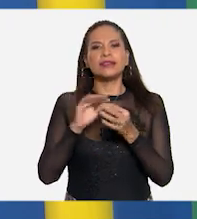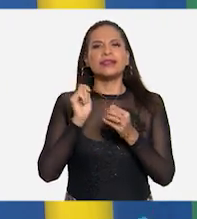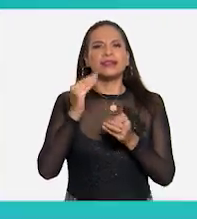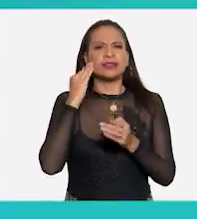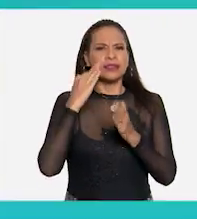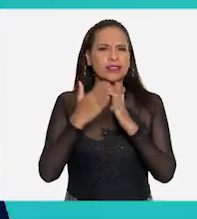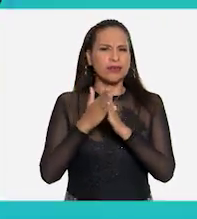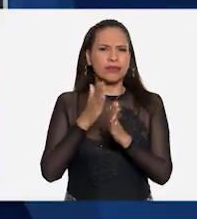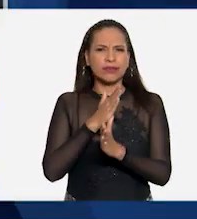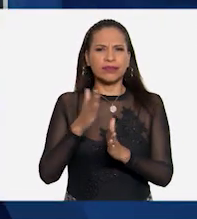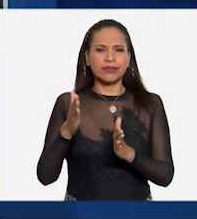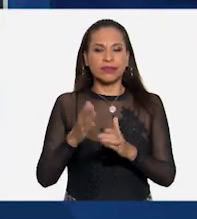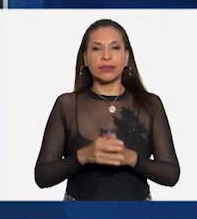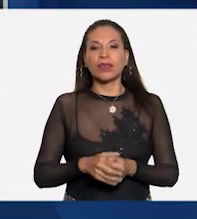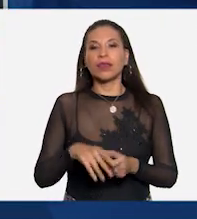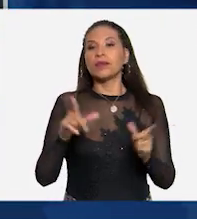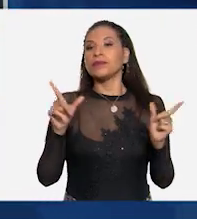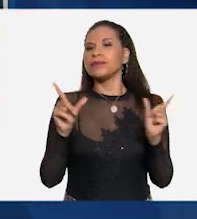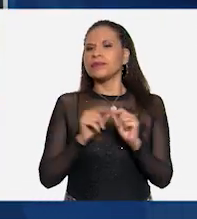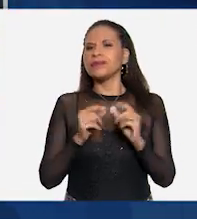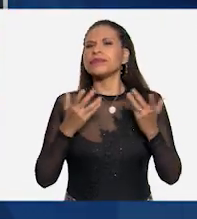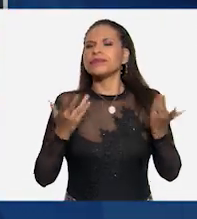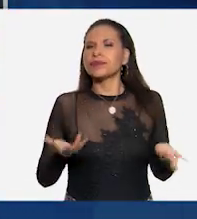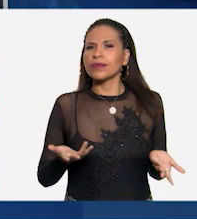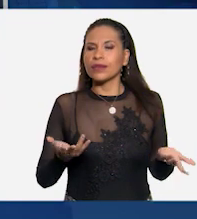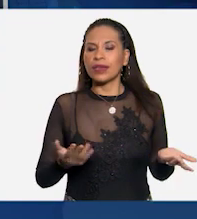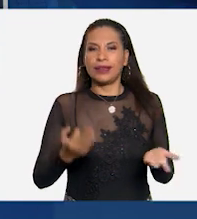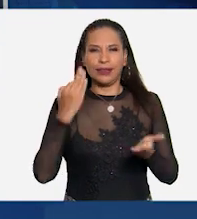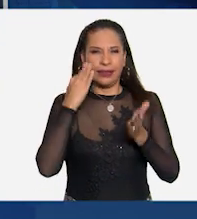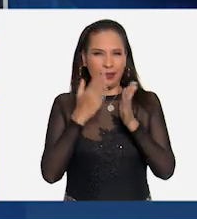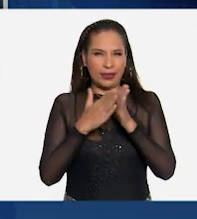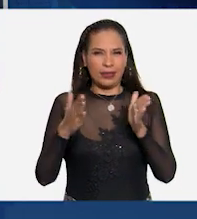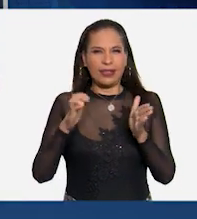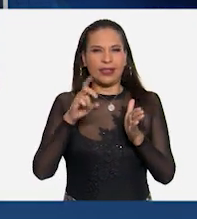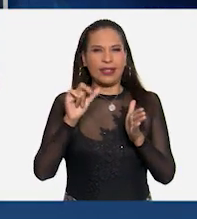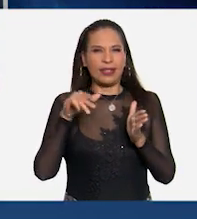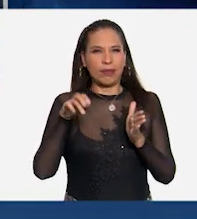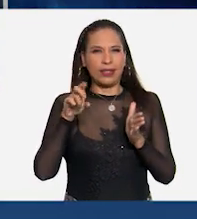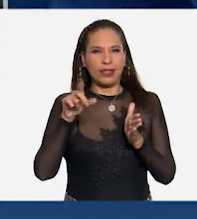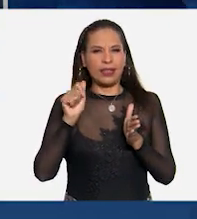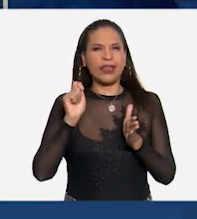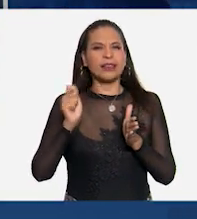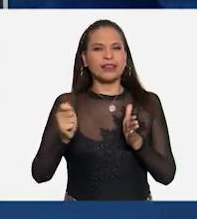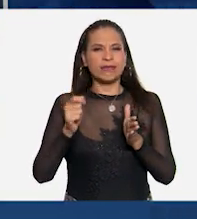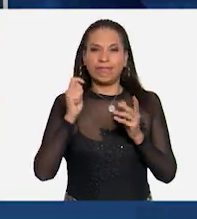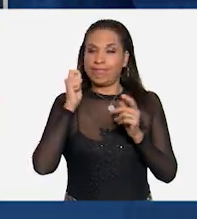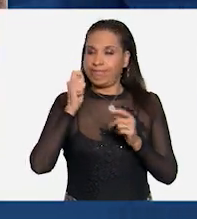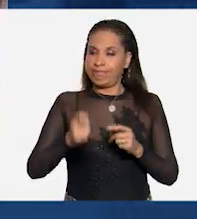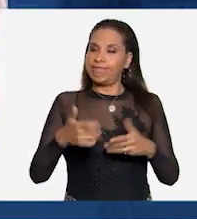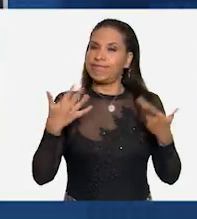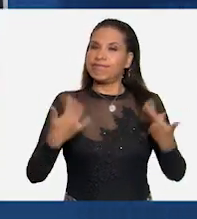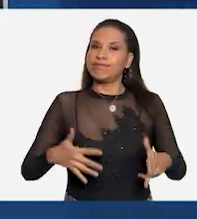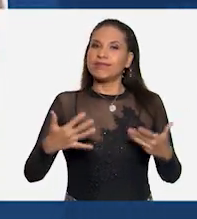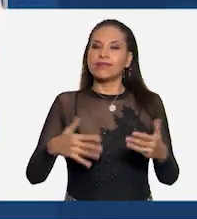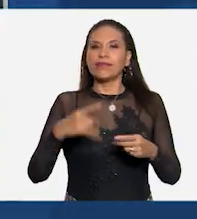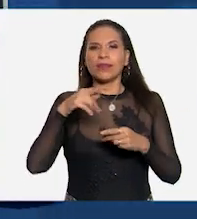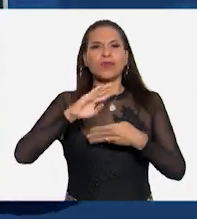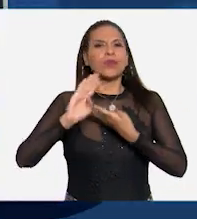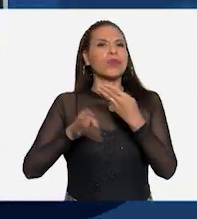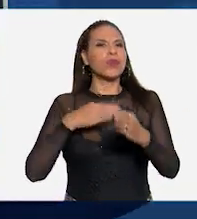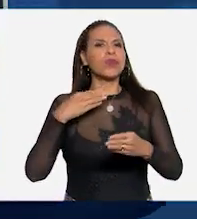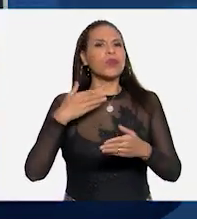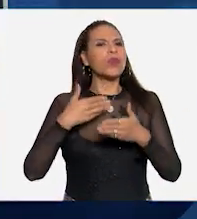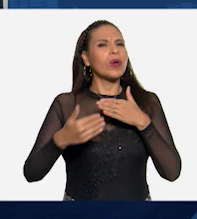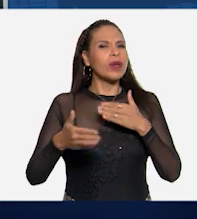Media. En conclusión, la Edad Media es significativa para nuestro mundo